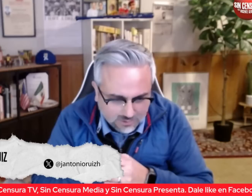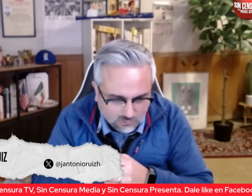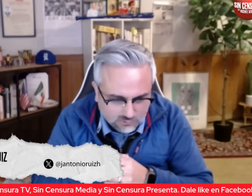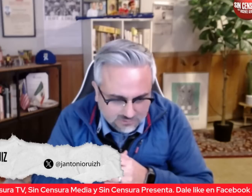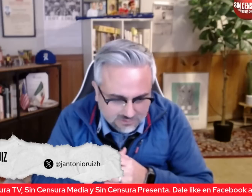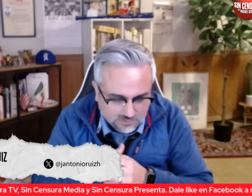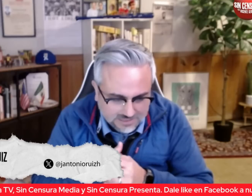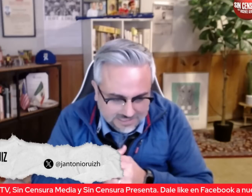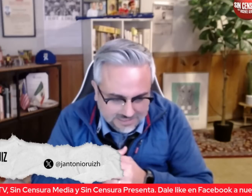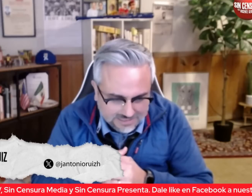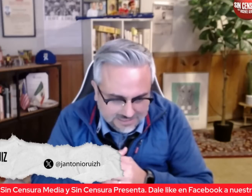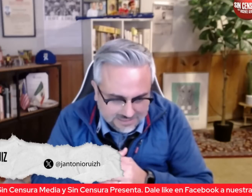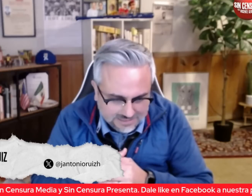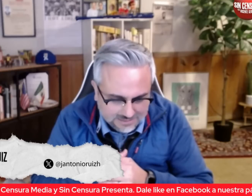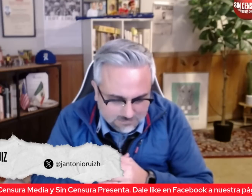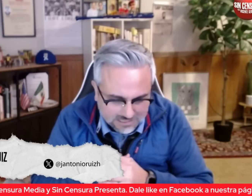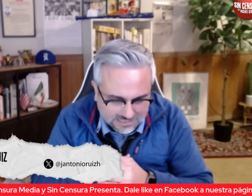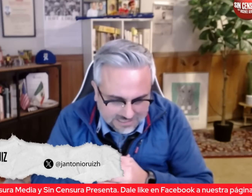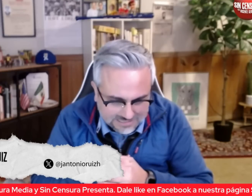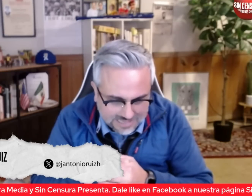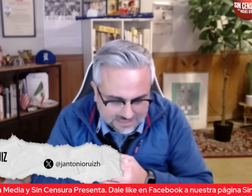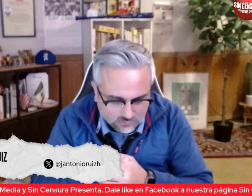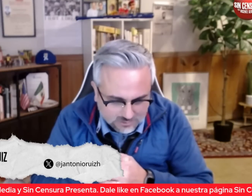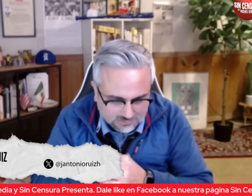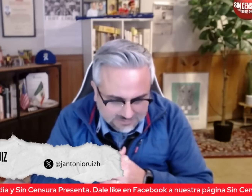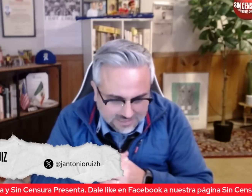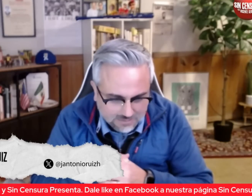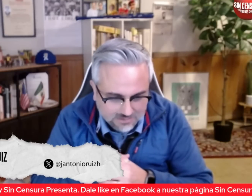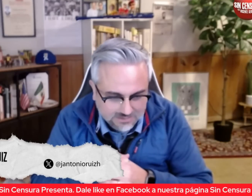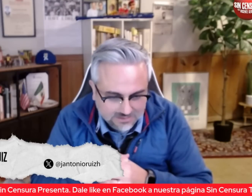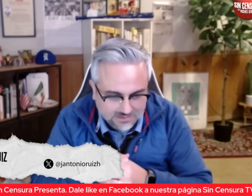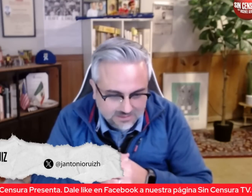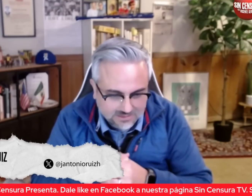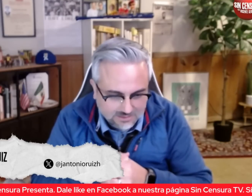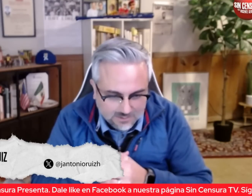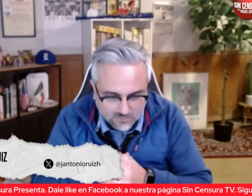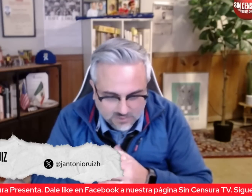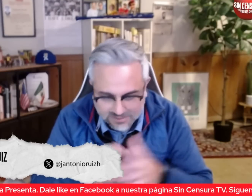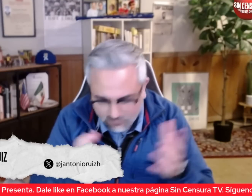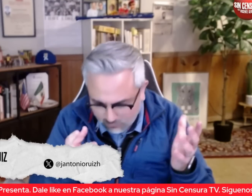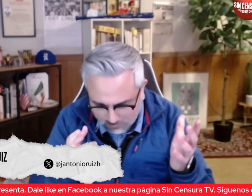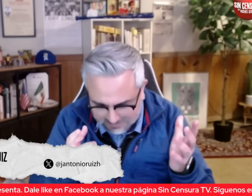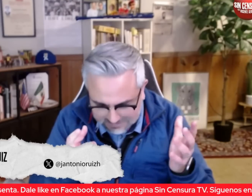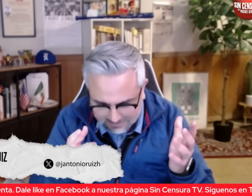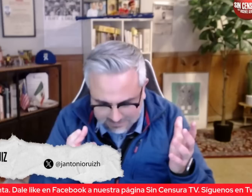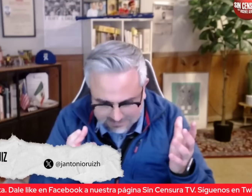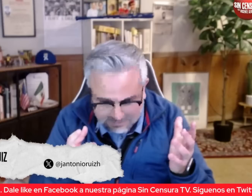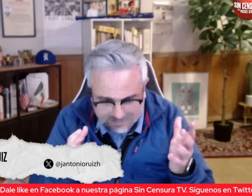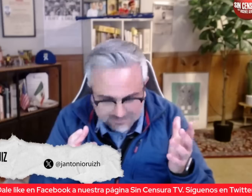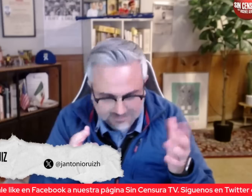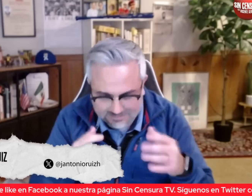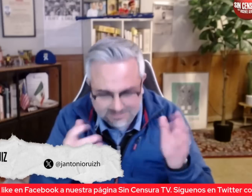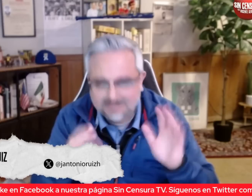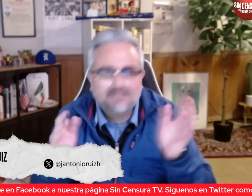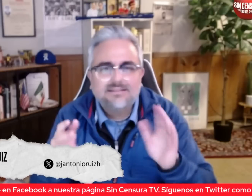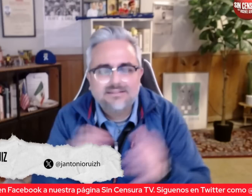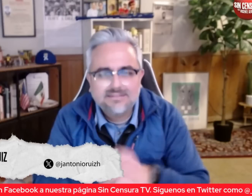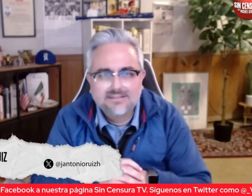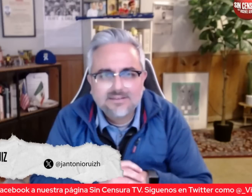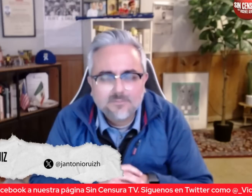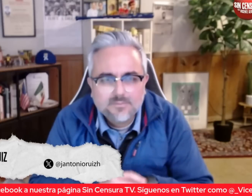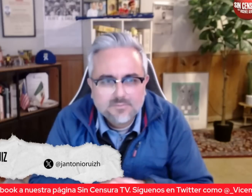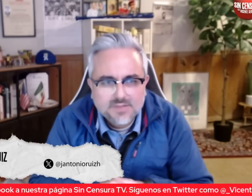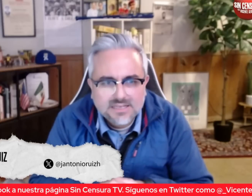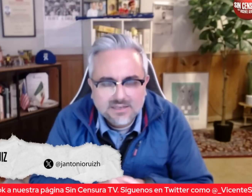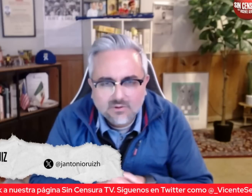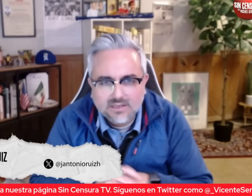castigado por la justicia divina, de mala calidad, ruin, miserable, que va contra las normas establecidas, etcétera, etcétera,